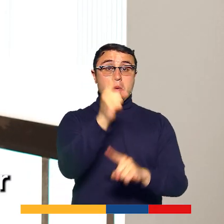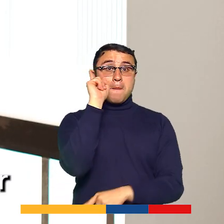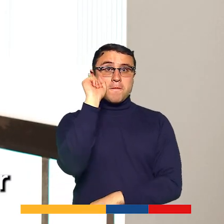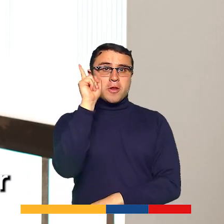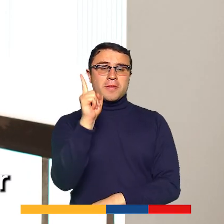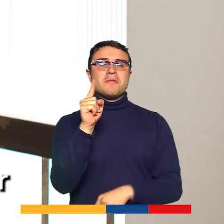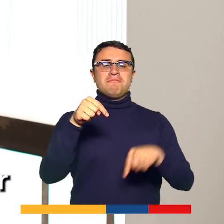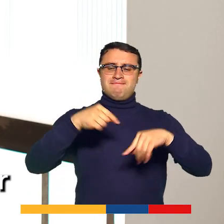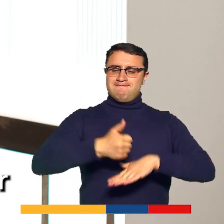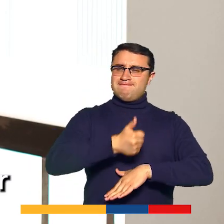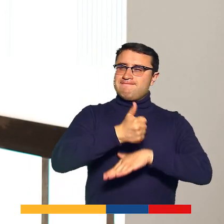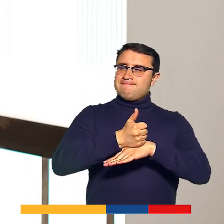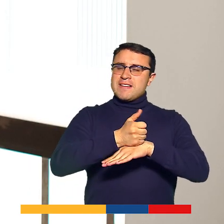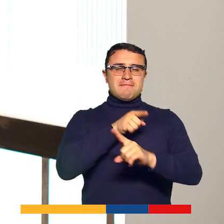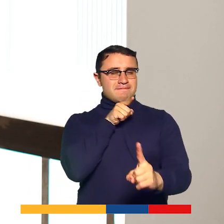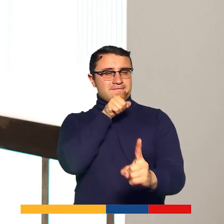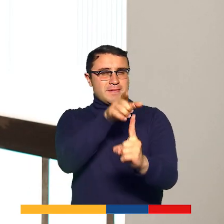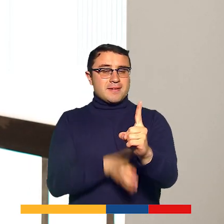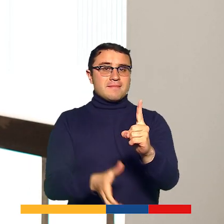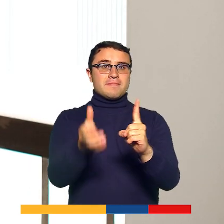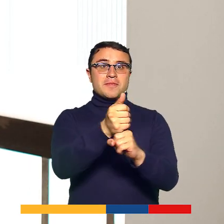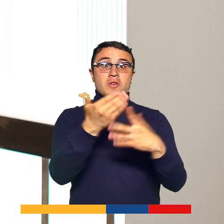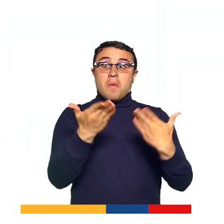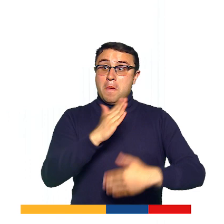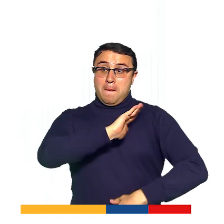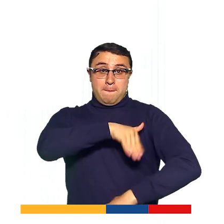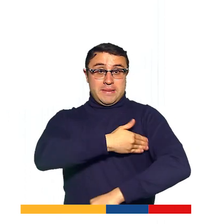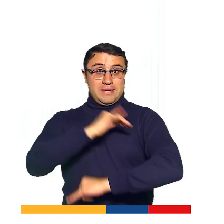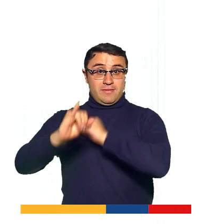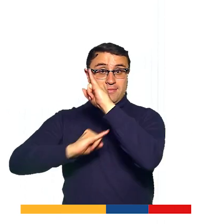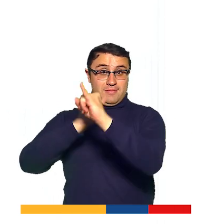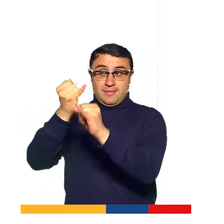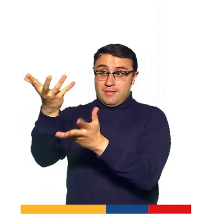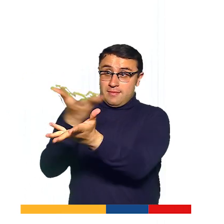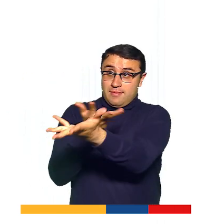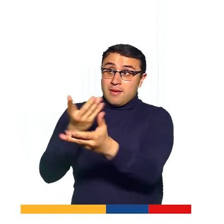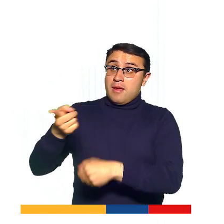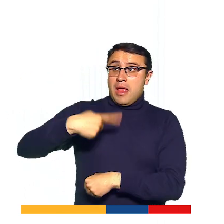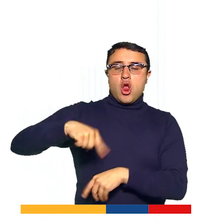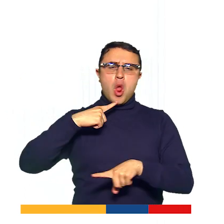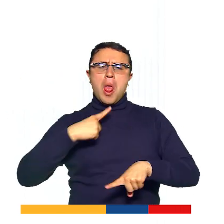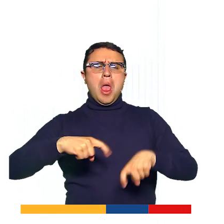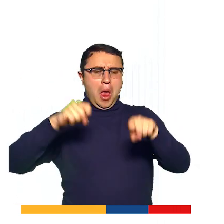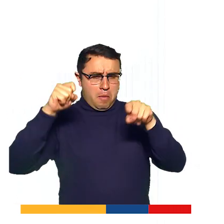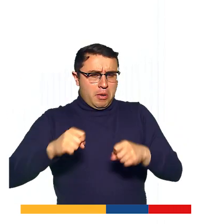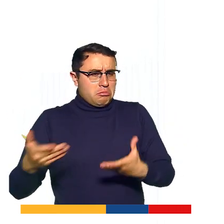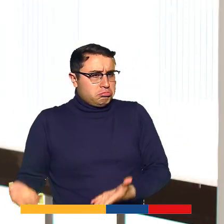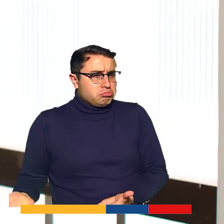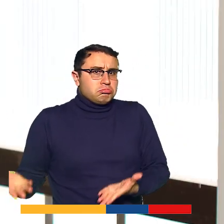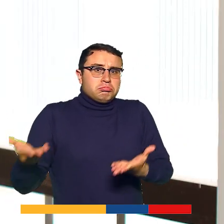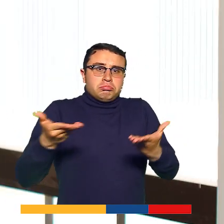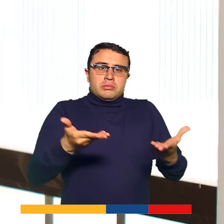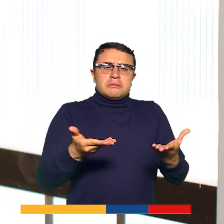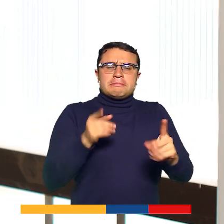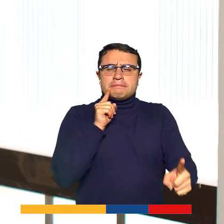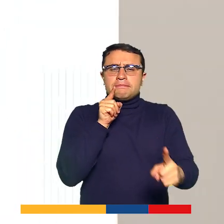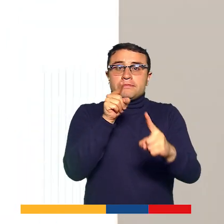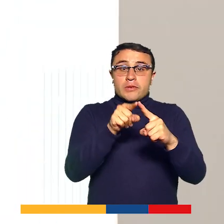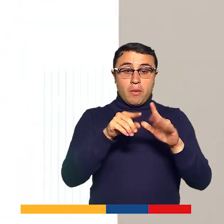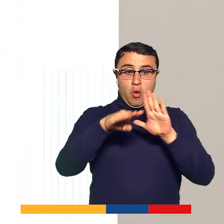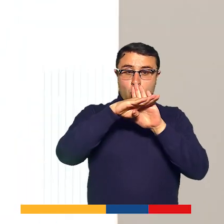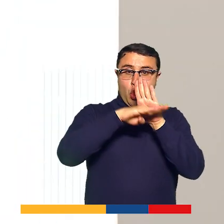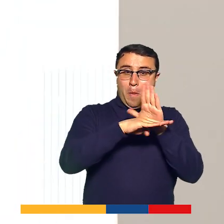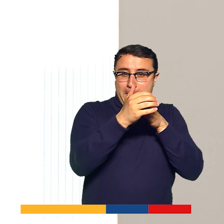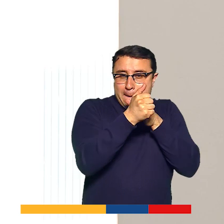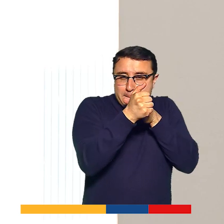que son de carácter político, por ejemplo, de esta gerencia, es que logramos que la Cancillería le dé el visto bueno, le dé luz verde a